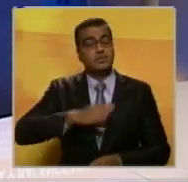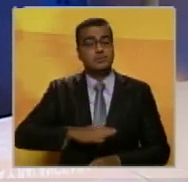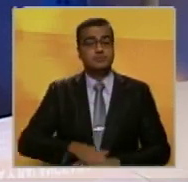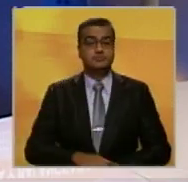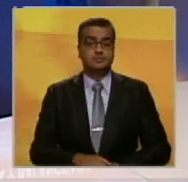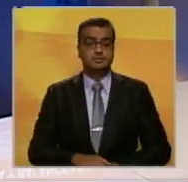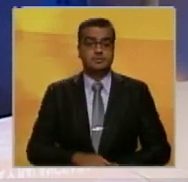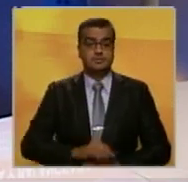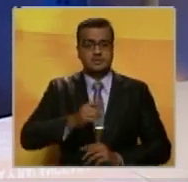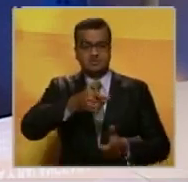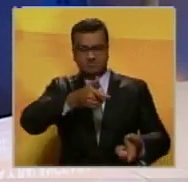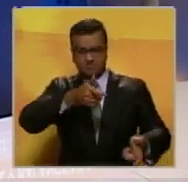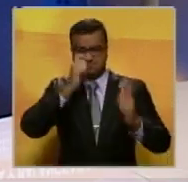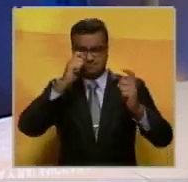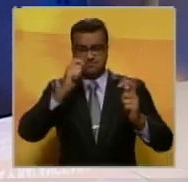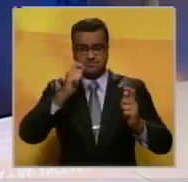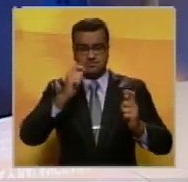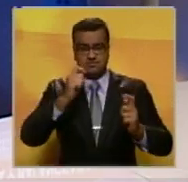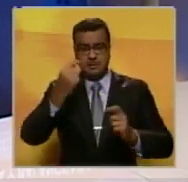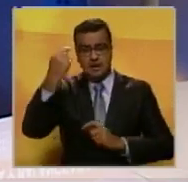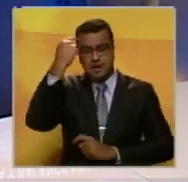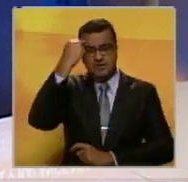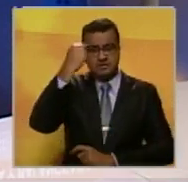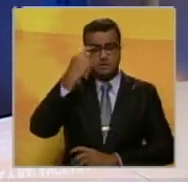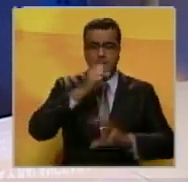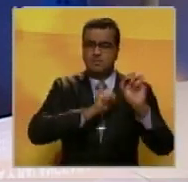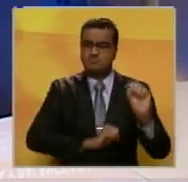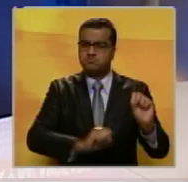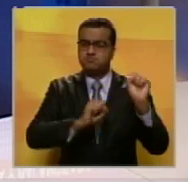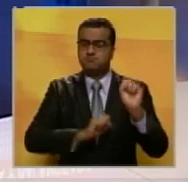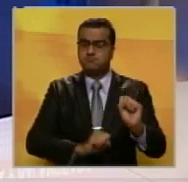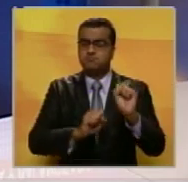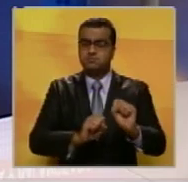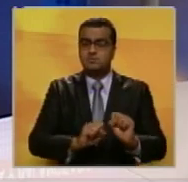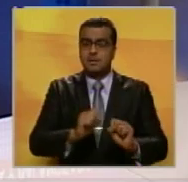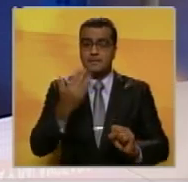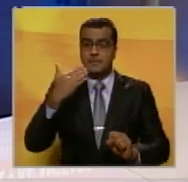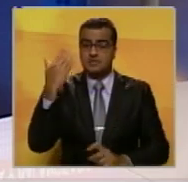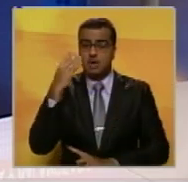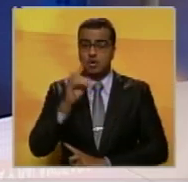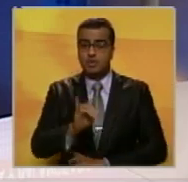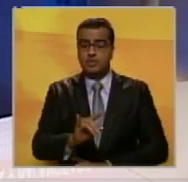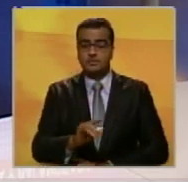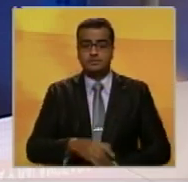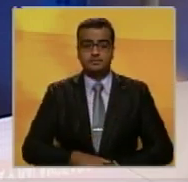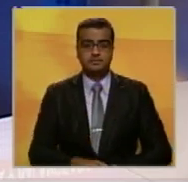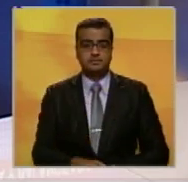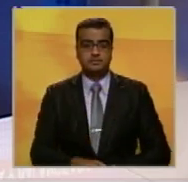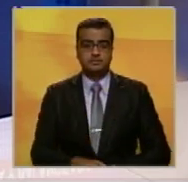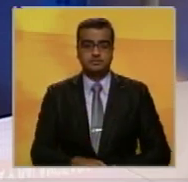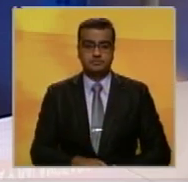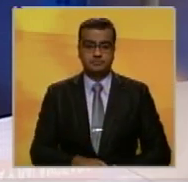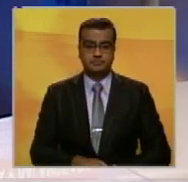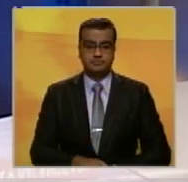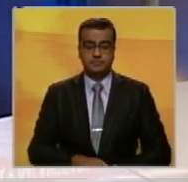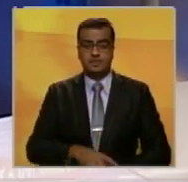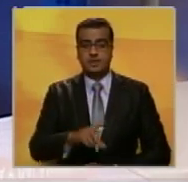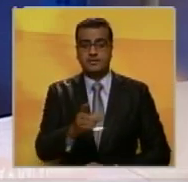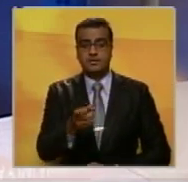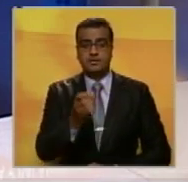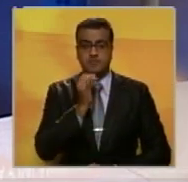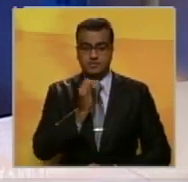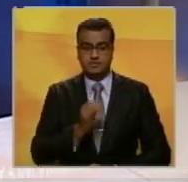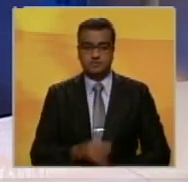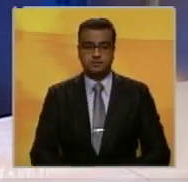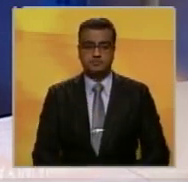al ser impactado con un proyectil en el cráneo durante las manifestaciones el pasado lunes 8 de mayo en la ciudad de Mérida. Gabriela Gutiérrez